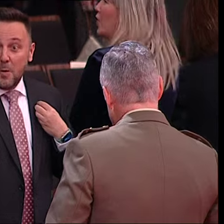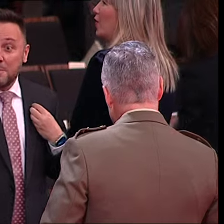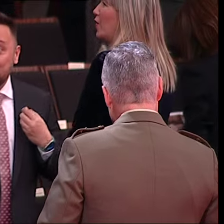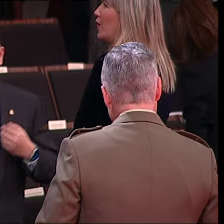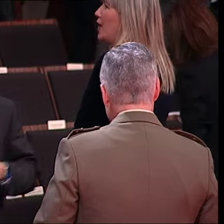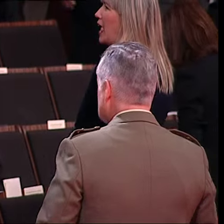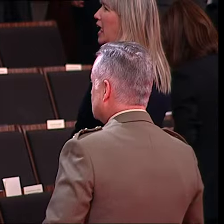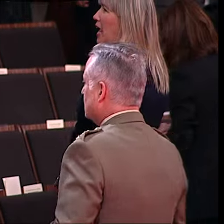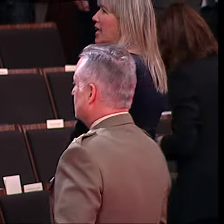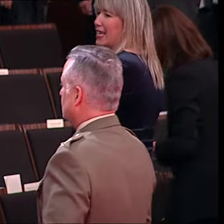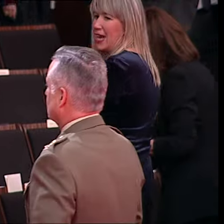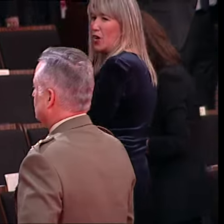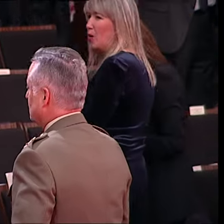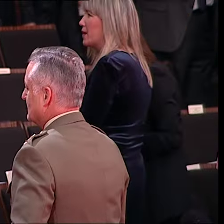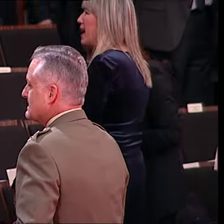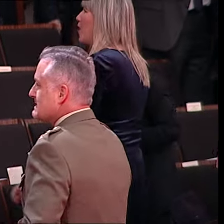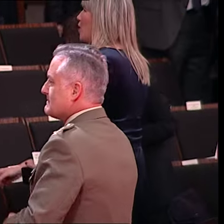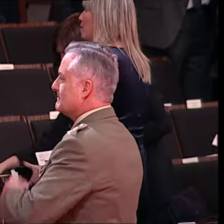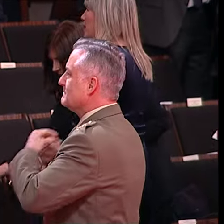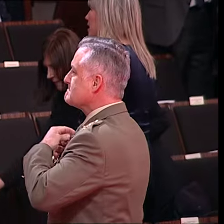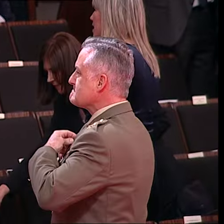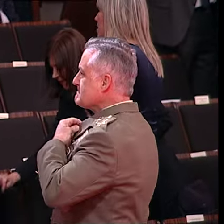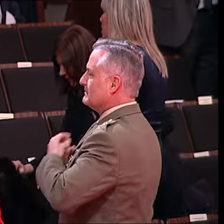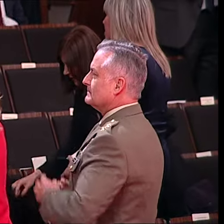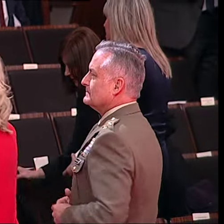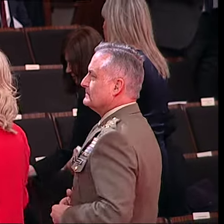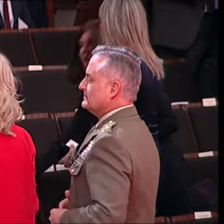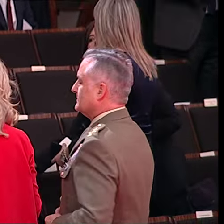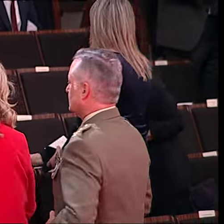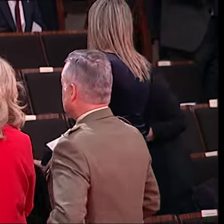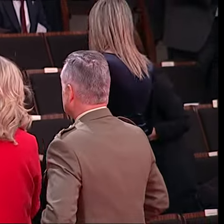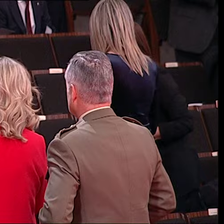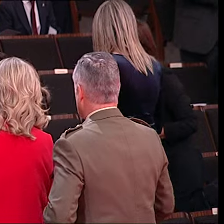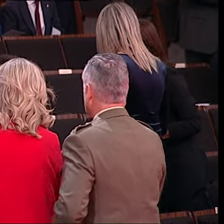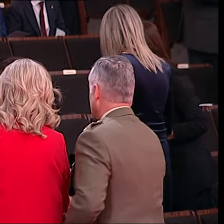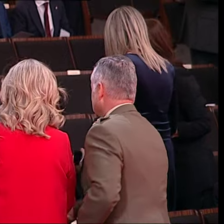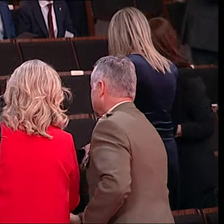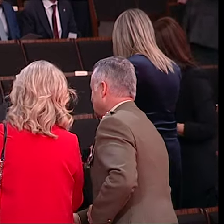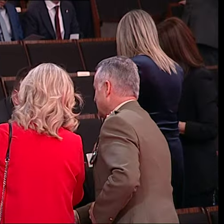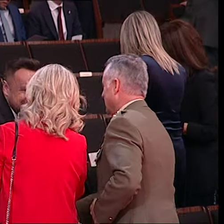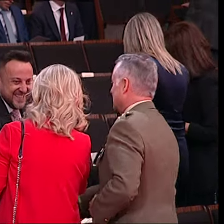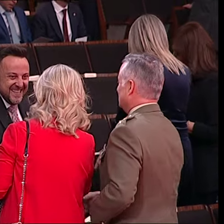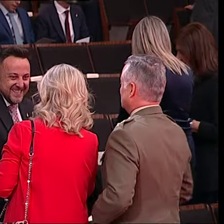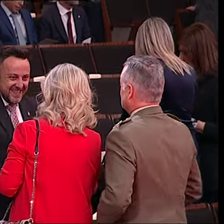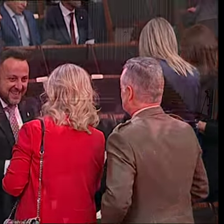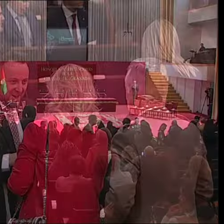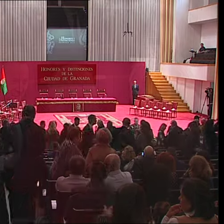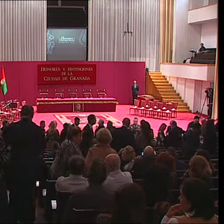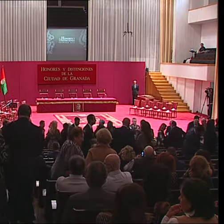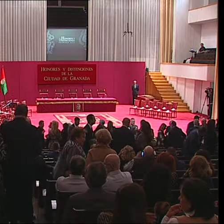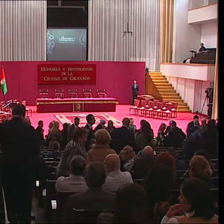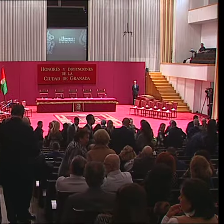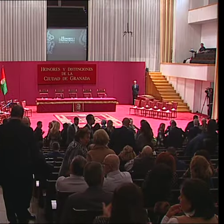hace justamente un mes, de esa también celebración del concierto de Año Nuevo, que también atrajo a